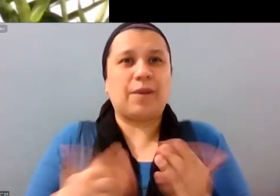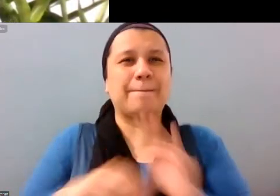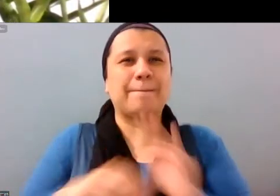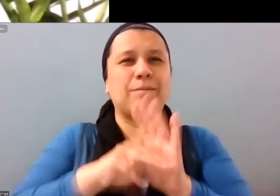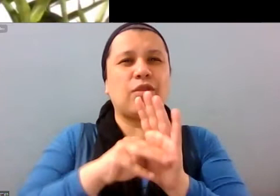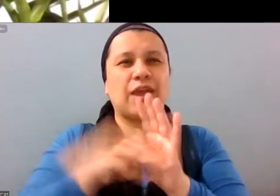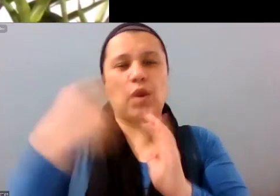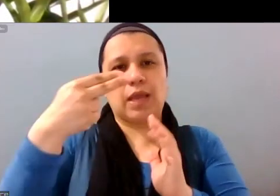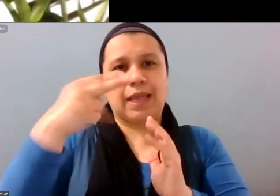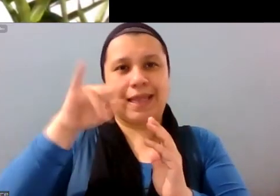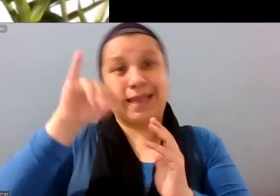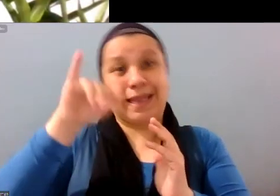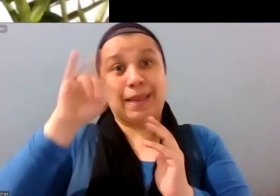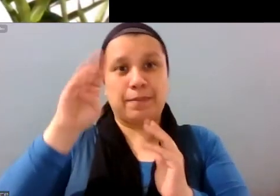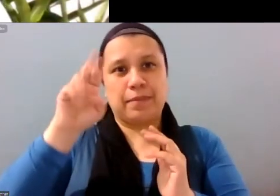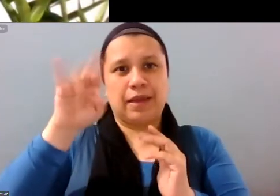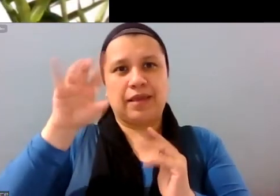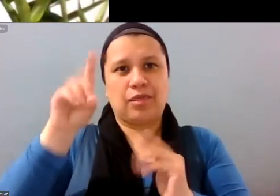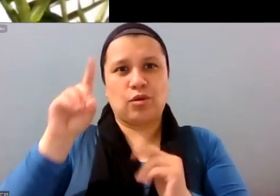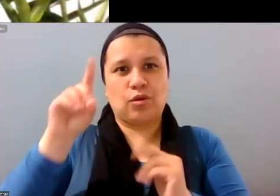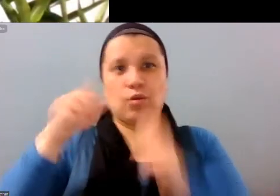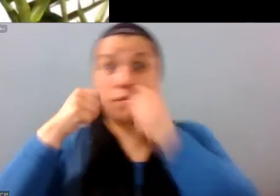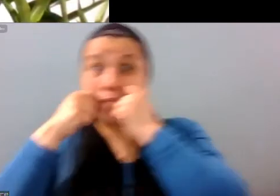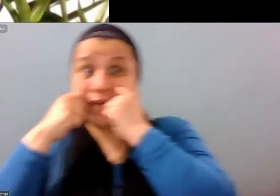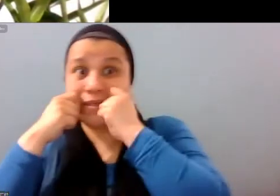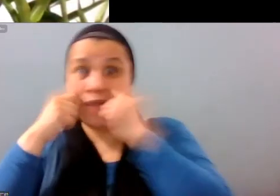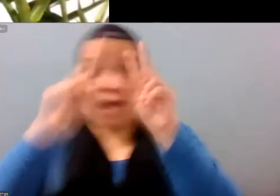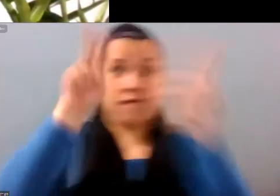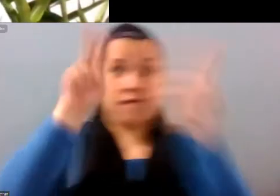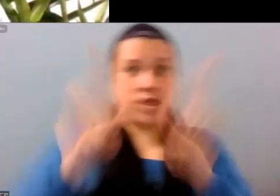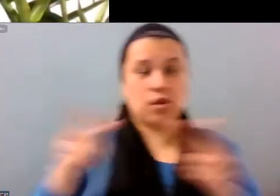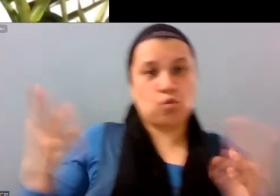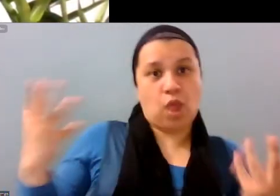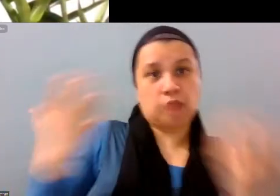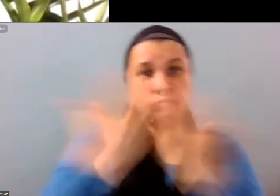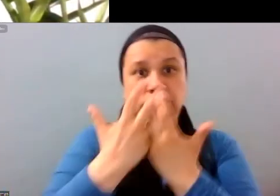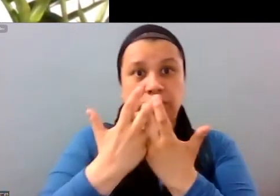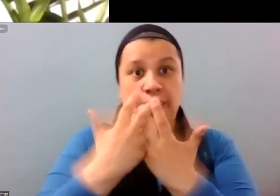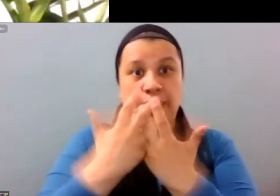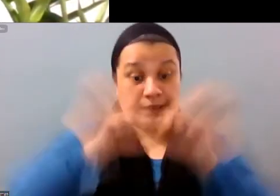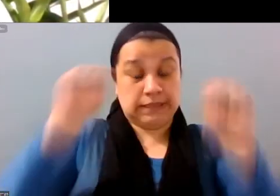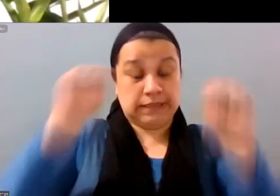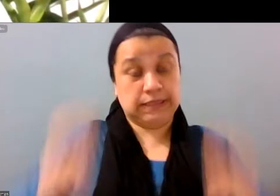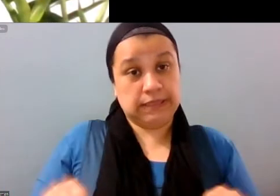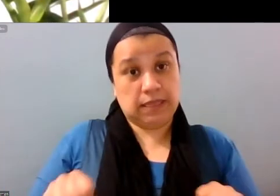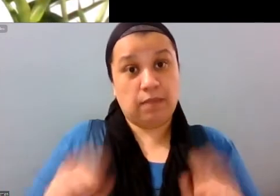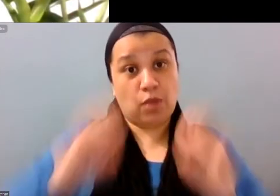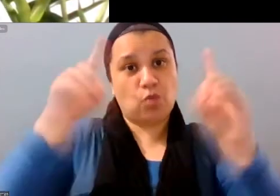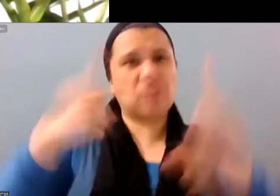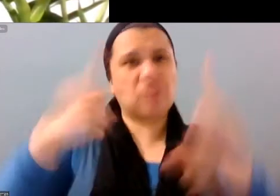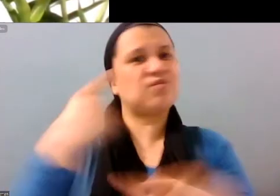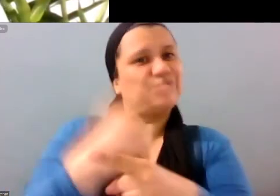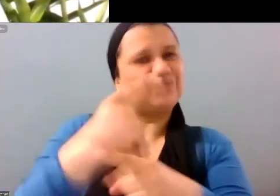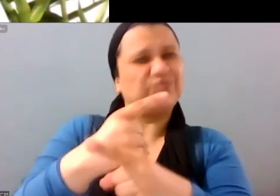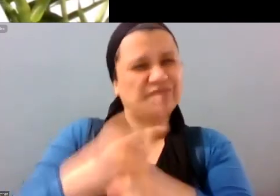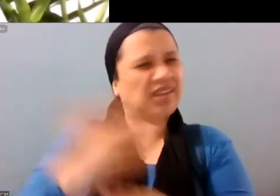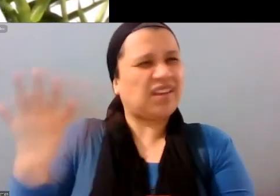presencialidad que nos permita ajustarnos a un proceso educativo correcto que en el que todos